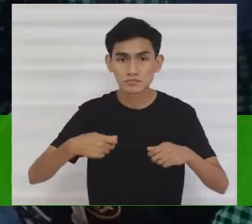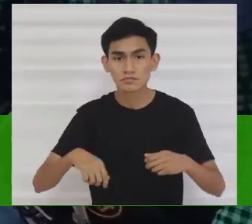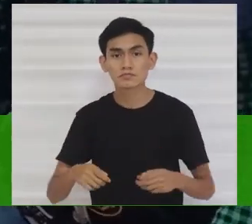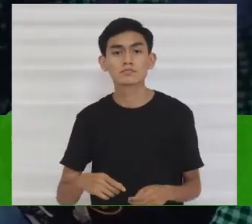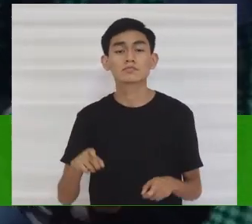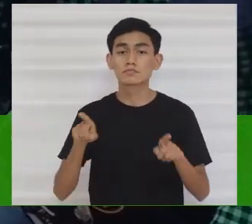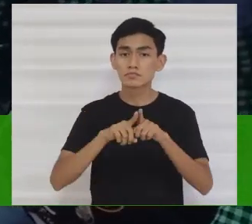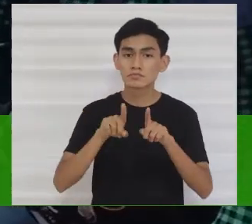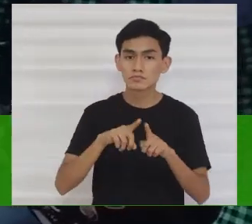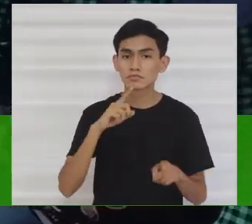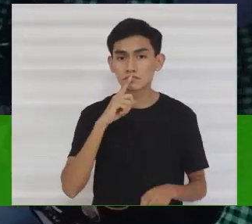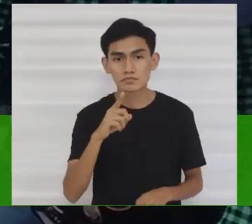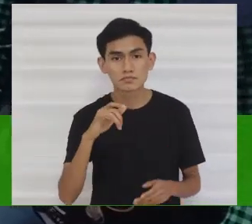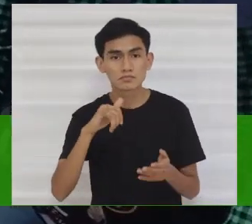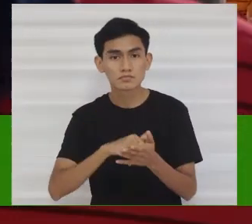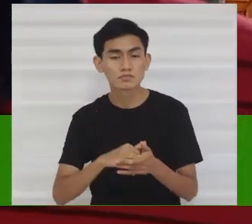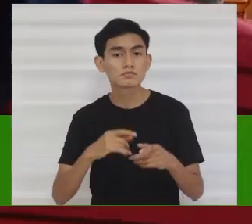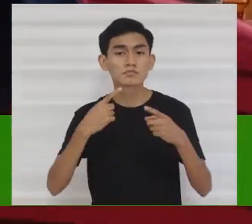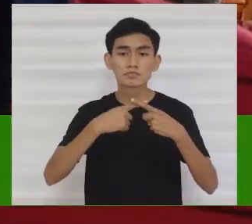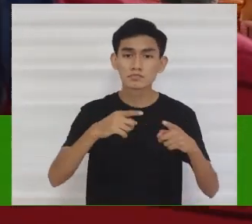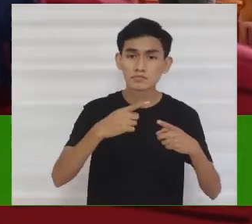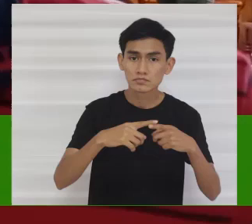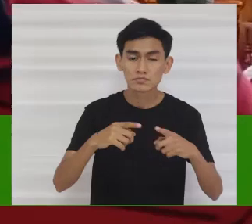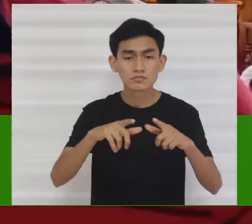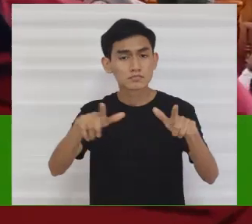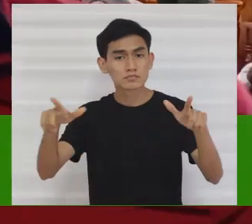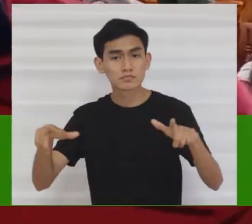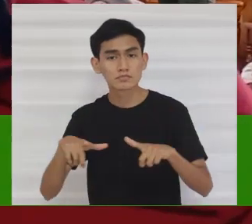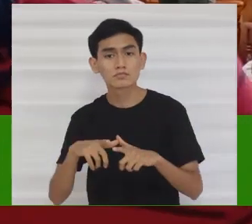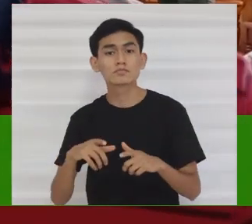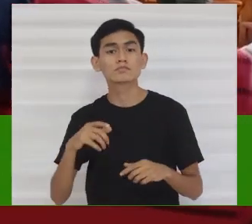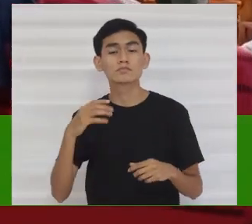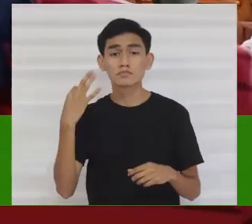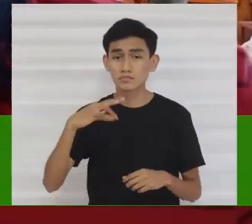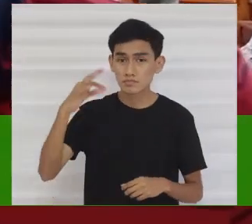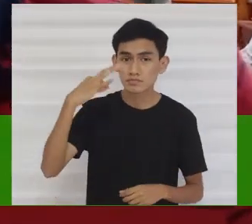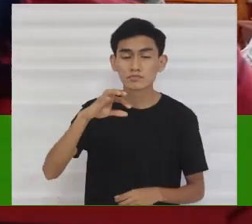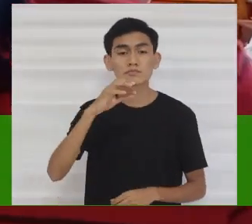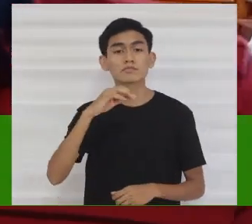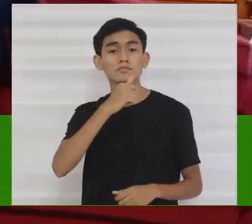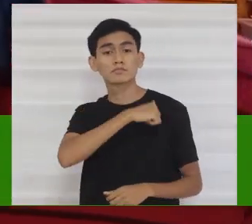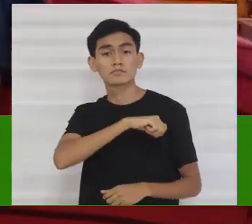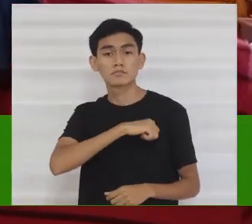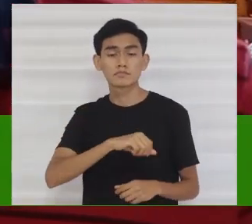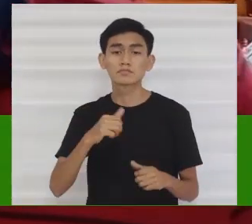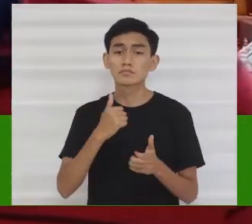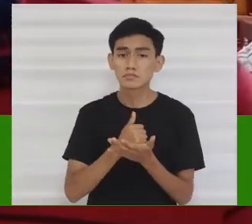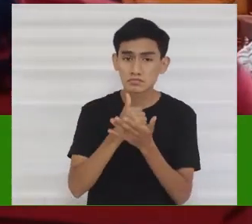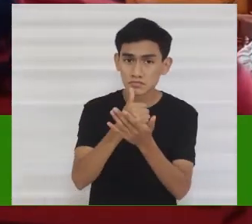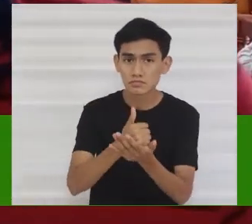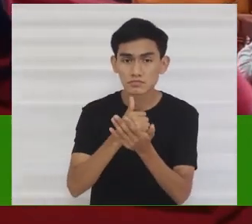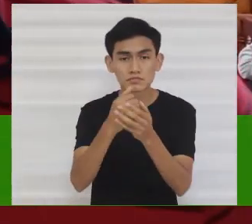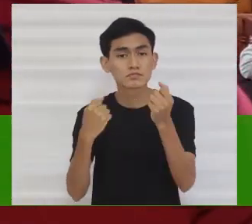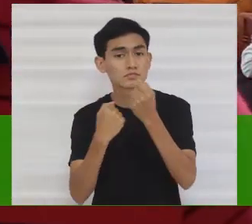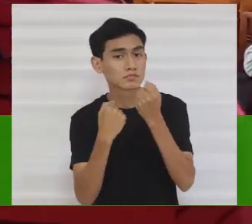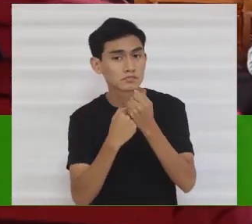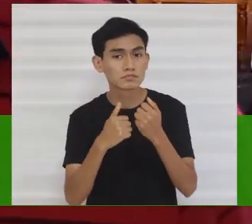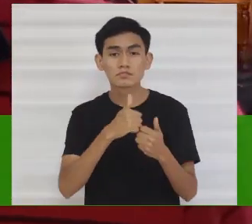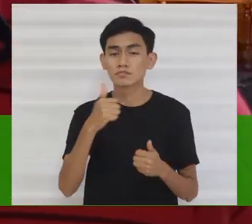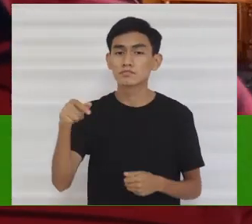mencionar que gracias al convenio tripartito el municipio también interviene en la realización de este